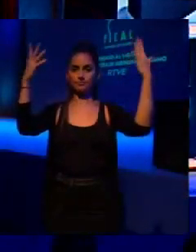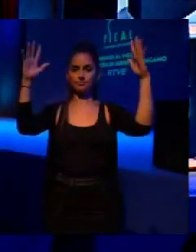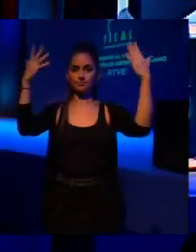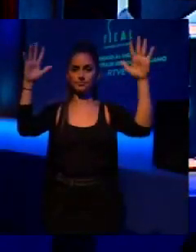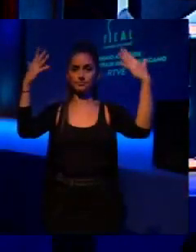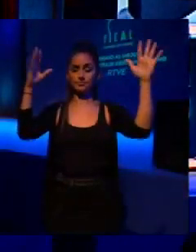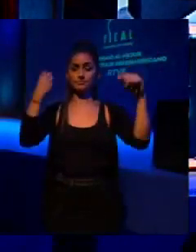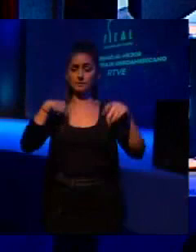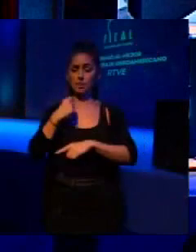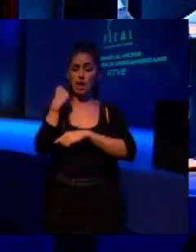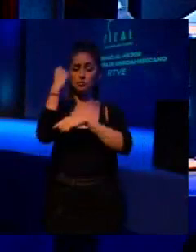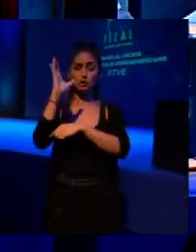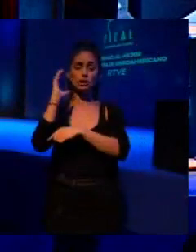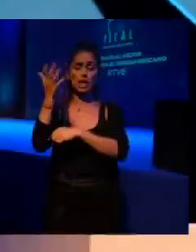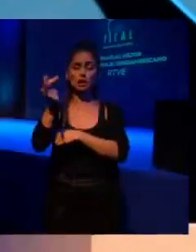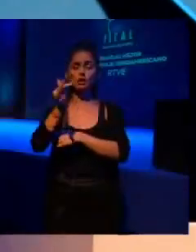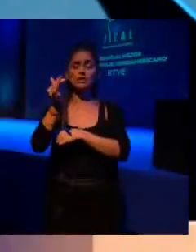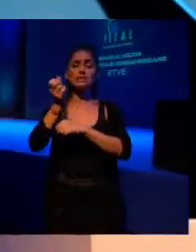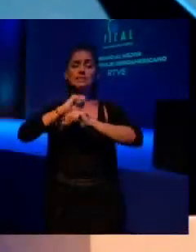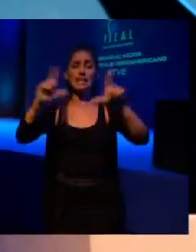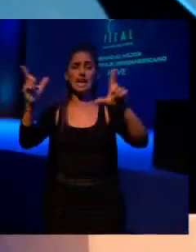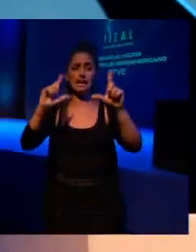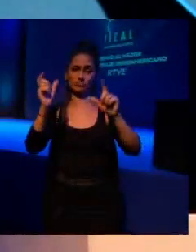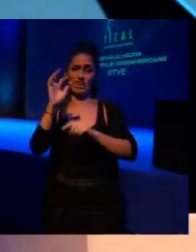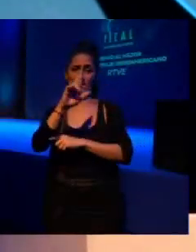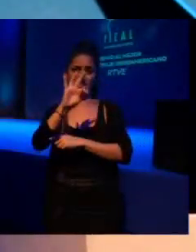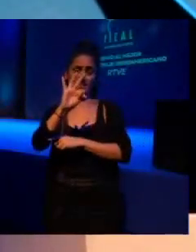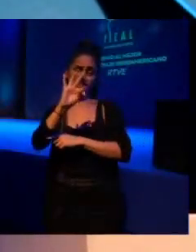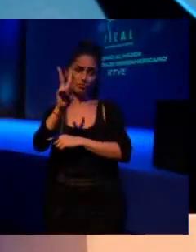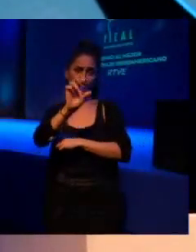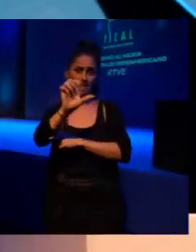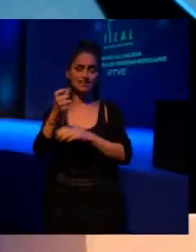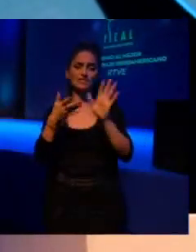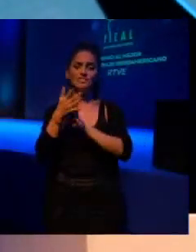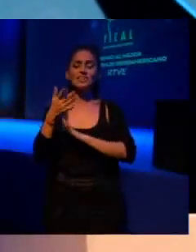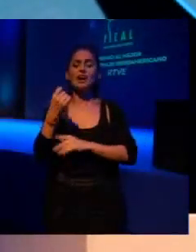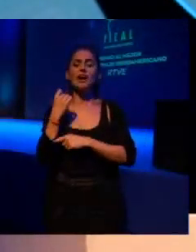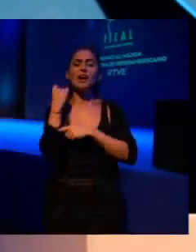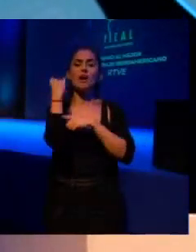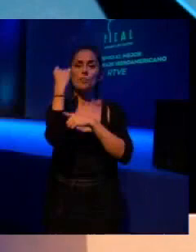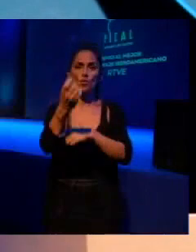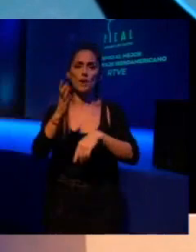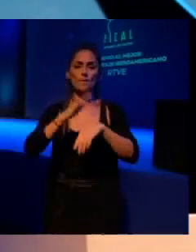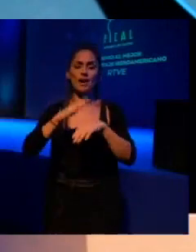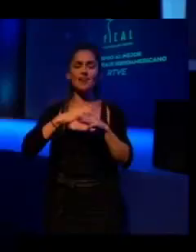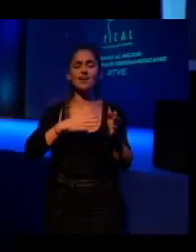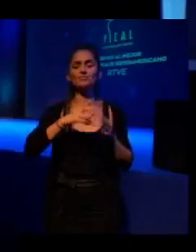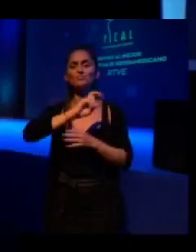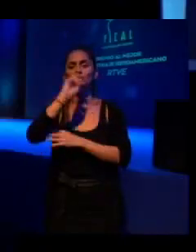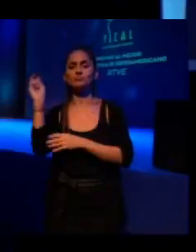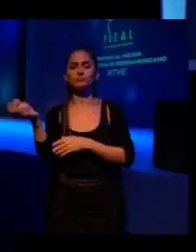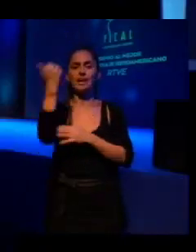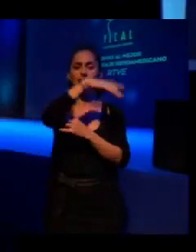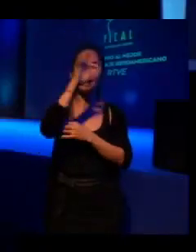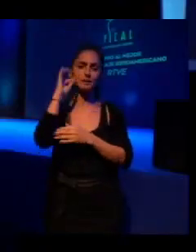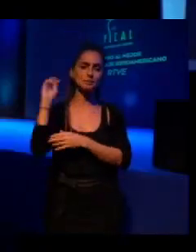El apoyo de Radio Televisión Española es crucial en nuestro cine porque apuesta por la diversidad de géneros y además amplía sus esfuerzos y tiende